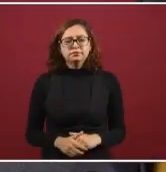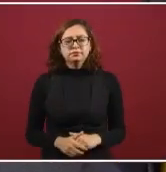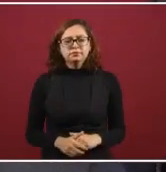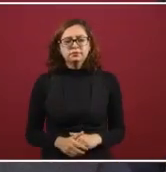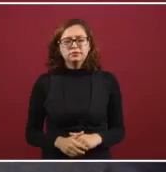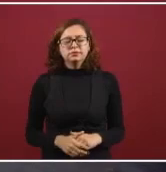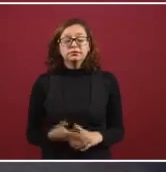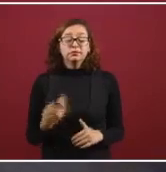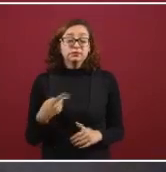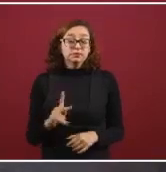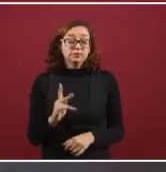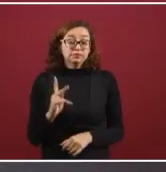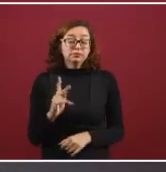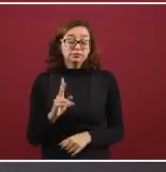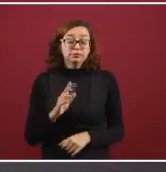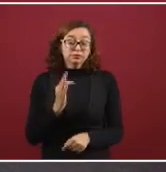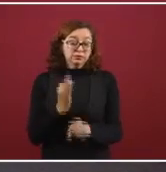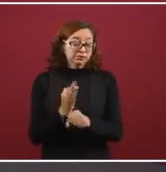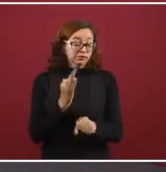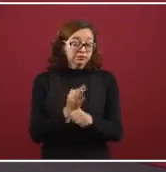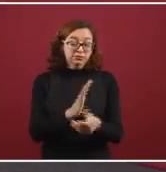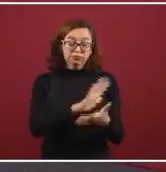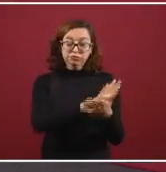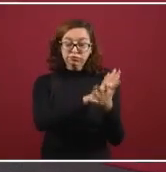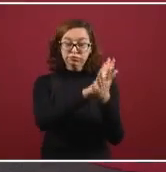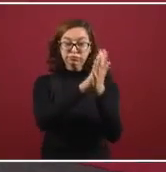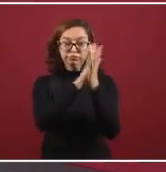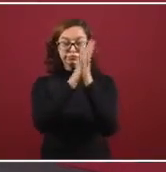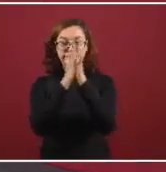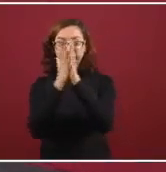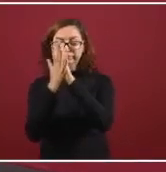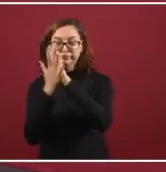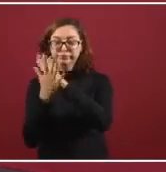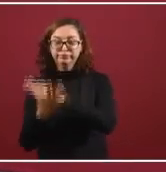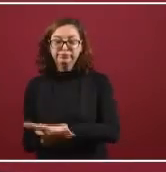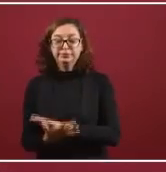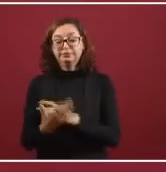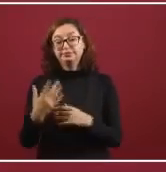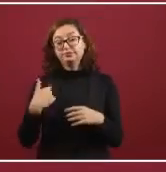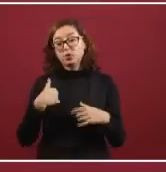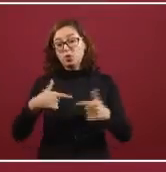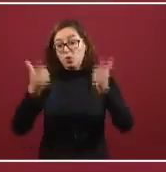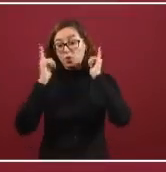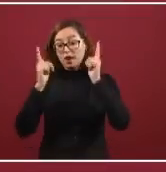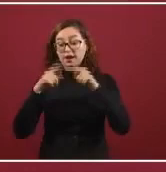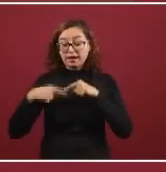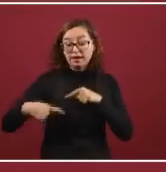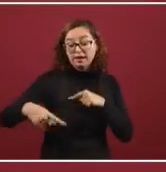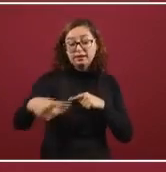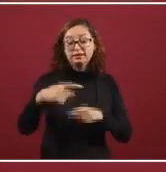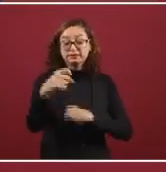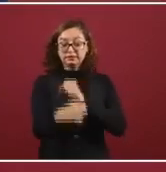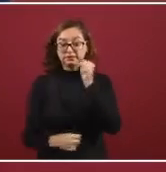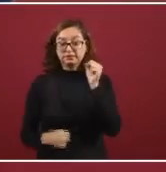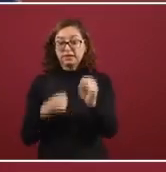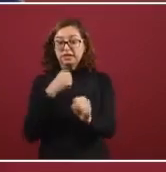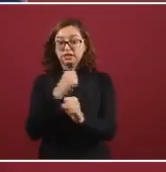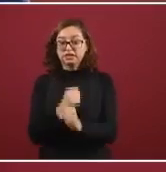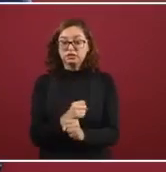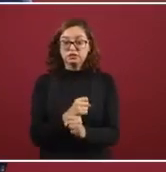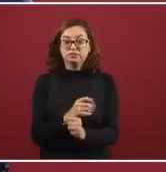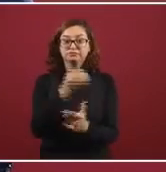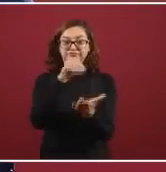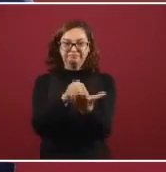estamos viviendo un cambio. Yo espero que antes de que termine el año queden sentadas